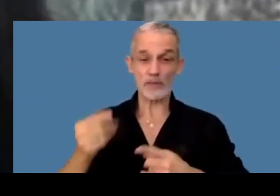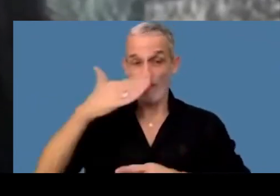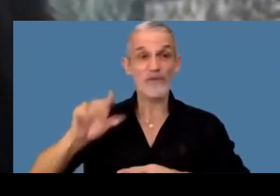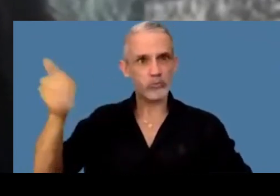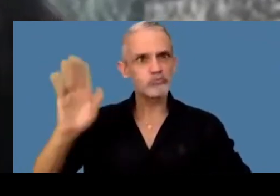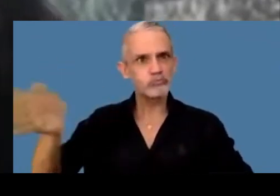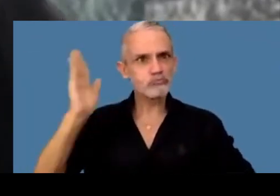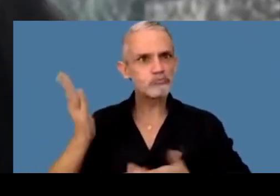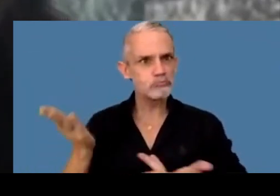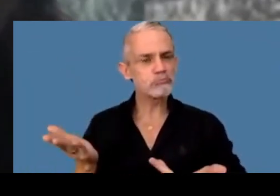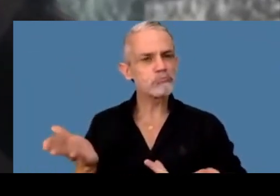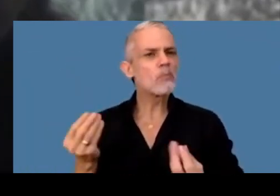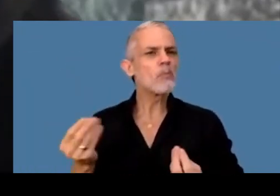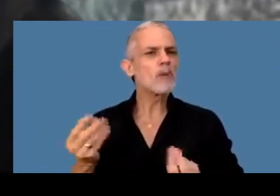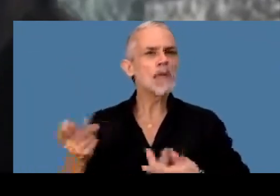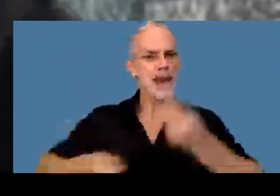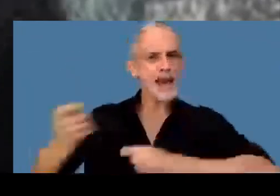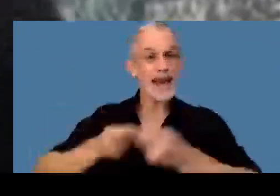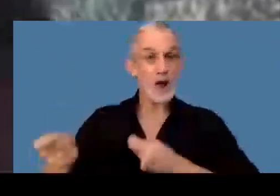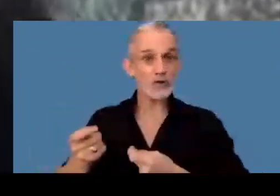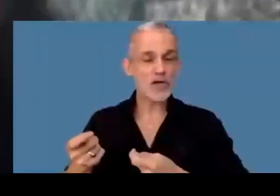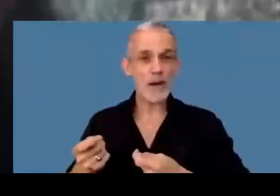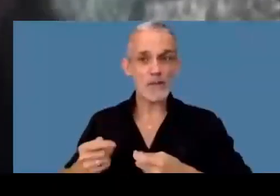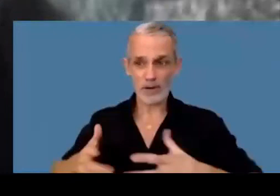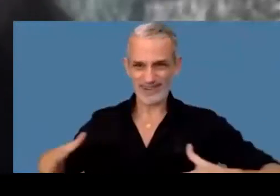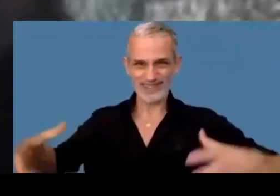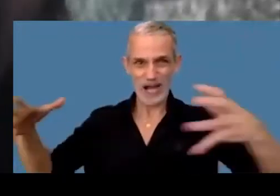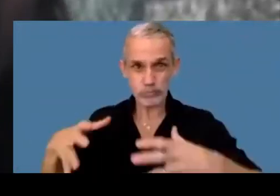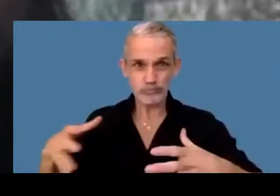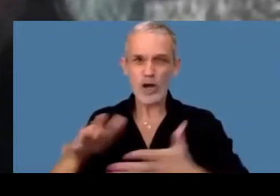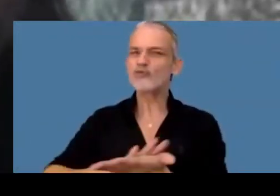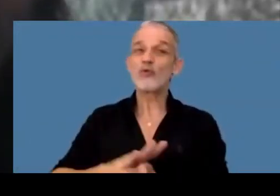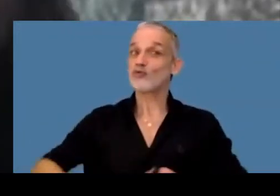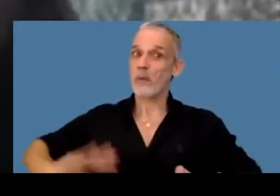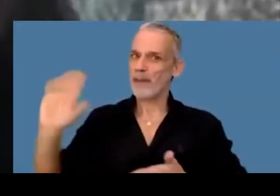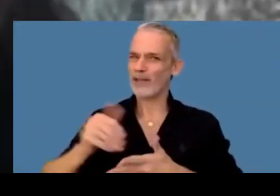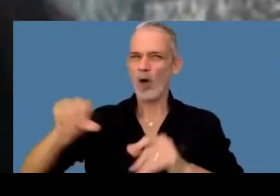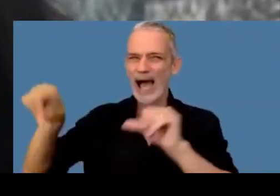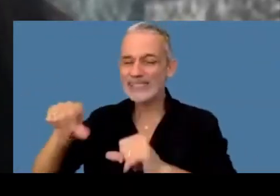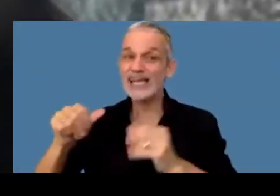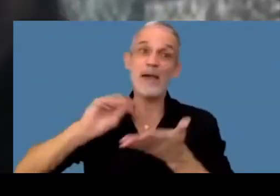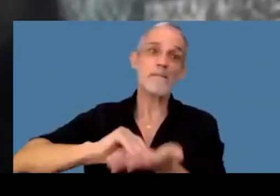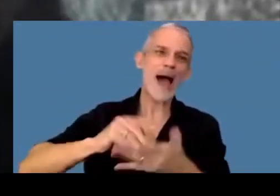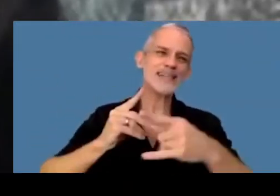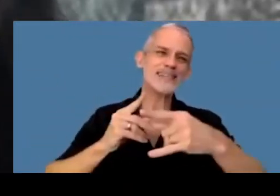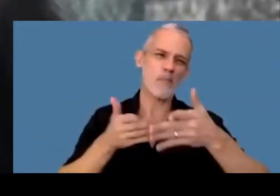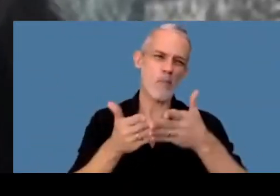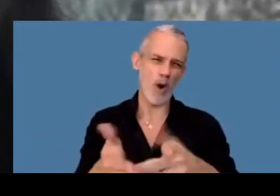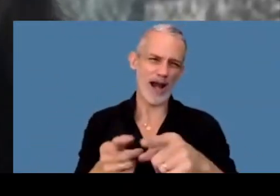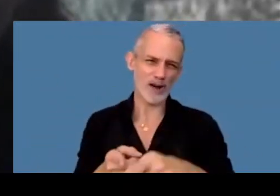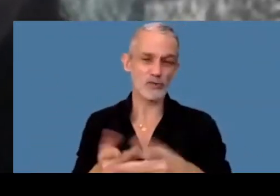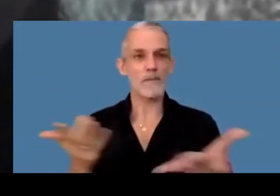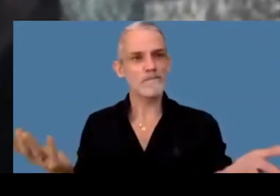porque cuando se negociaba por el paquete de la solución para todos. Me parece que como ejemplo de lo que vos